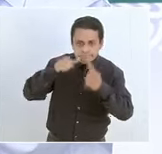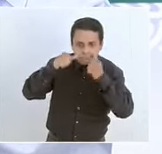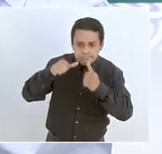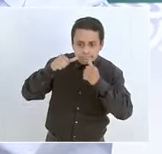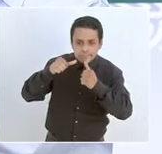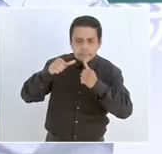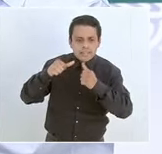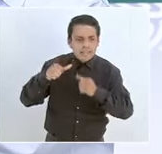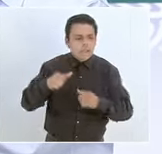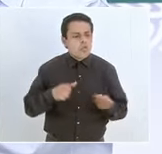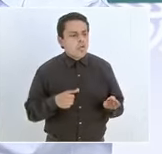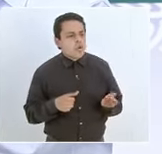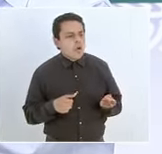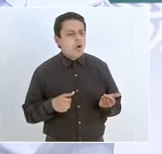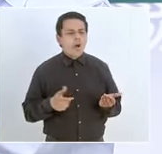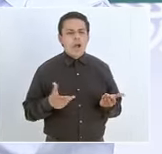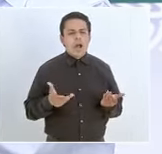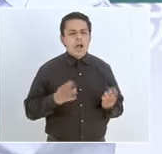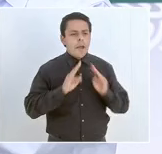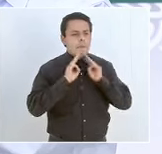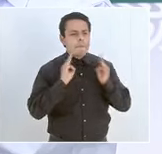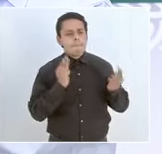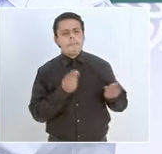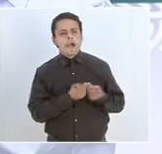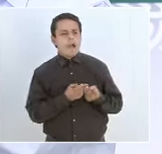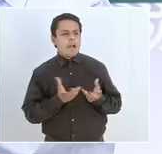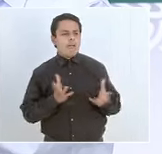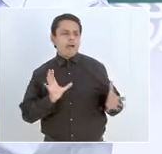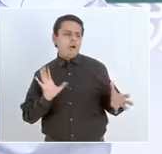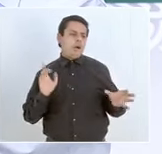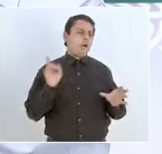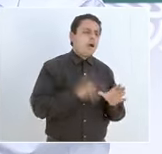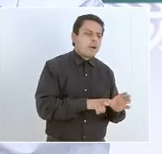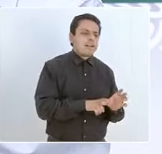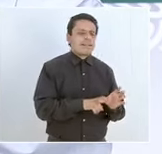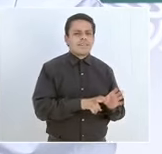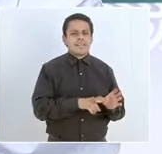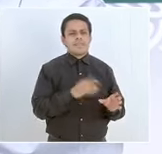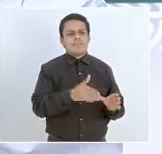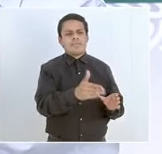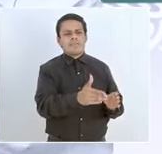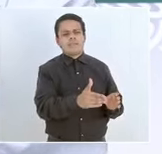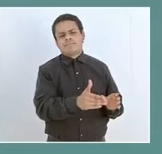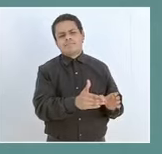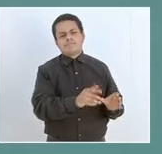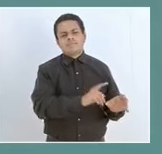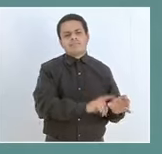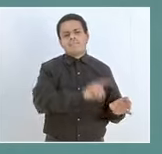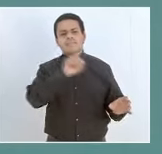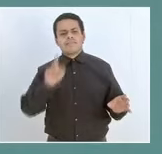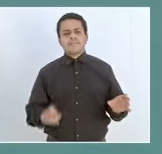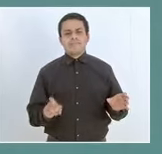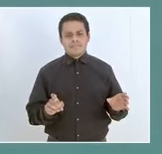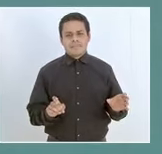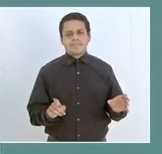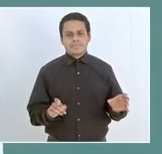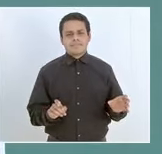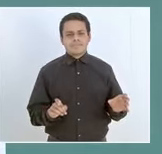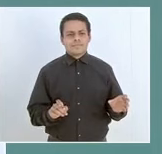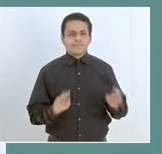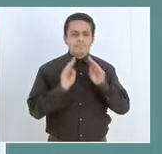se aleja la tentación de que tomen el camino de las conductas antisociales, de que nos enganche la